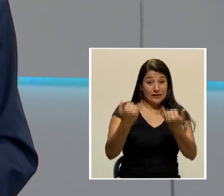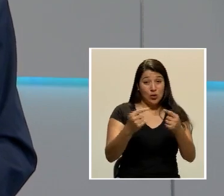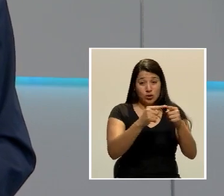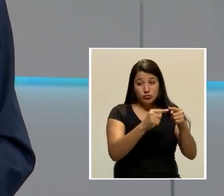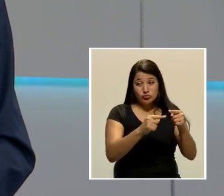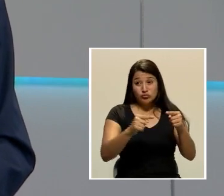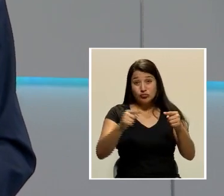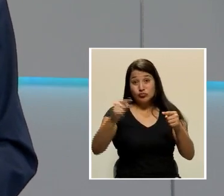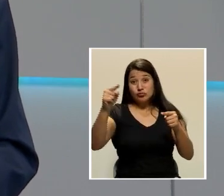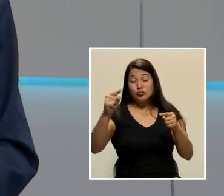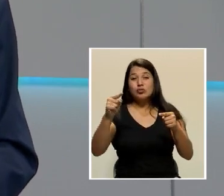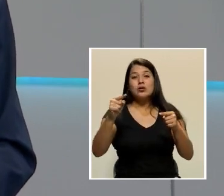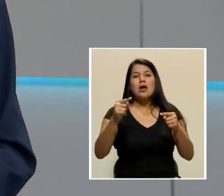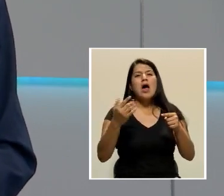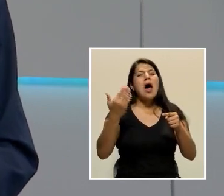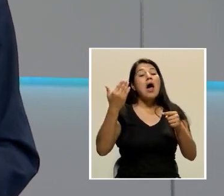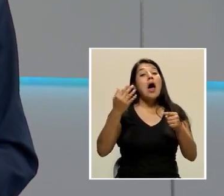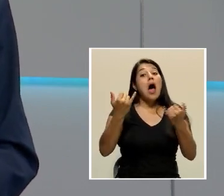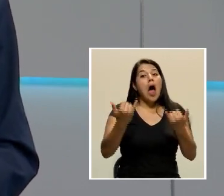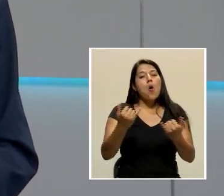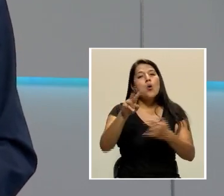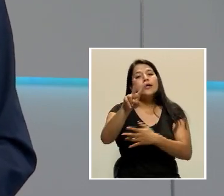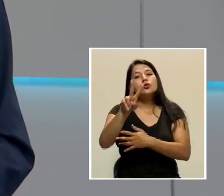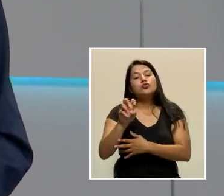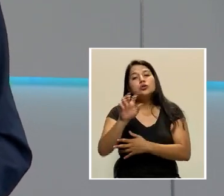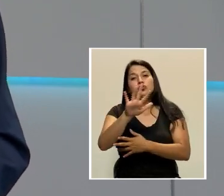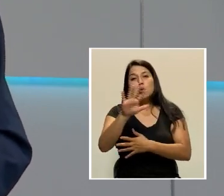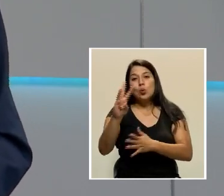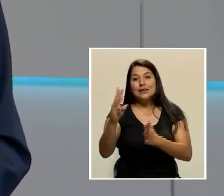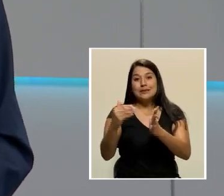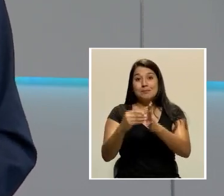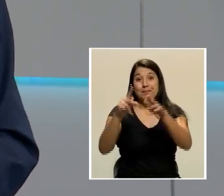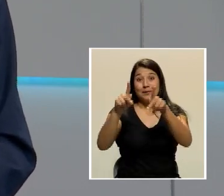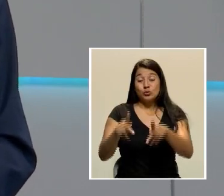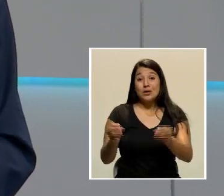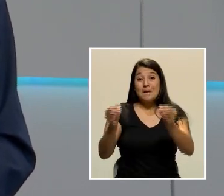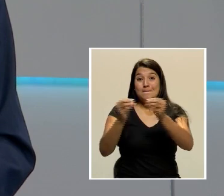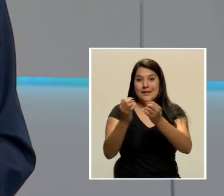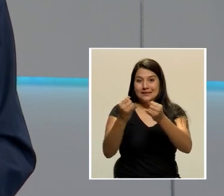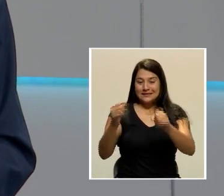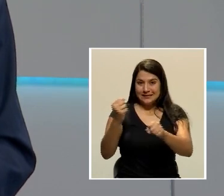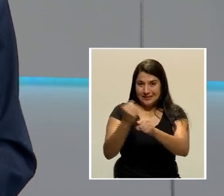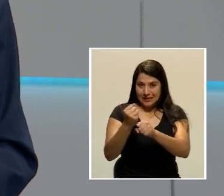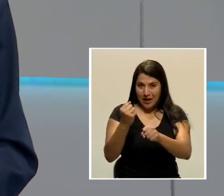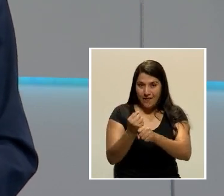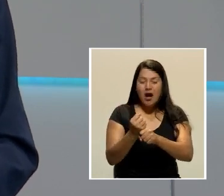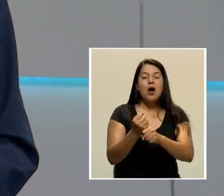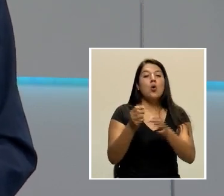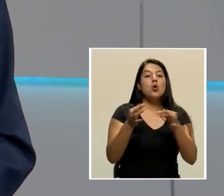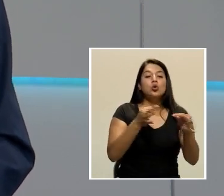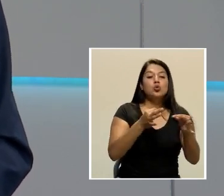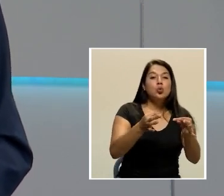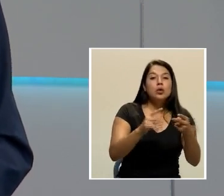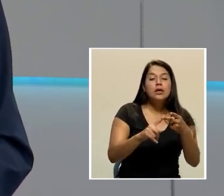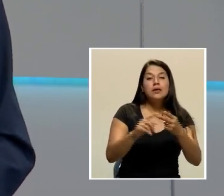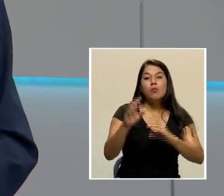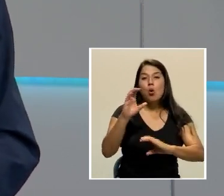256,000 personas más quedaron desempleadas. El sector turismo, comercio